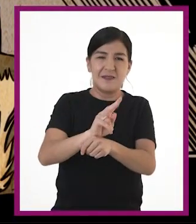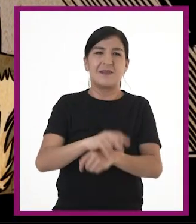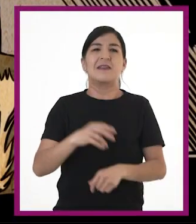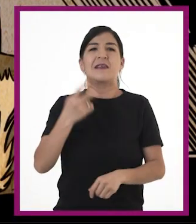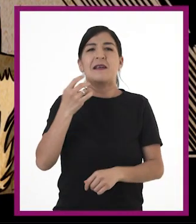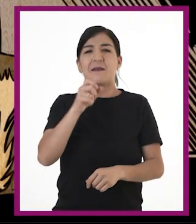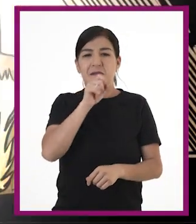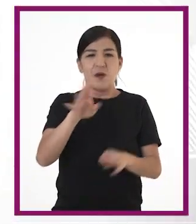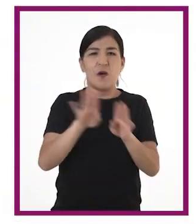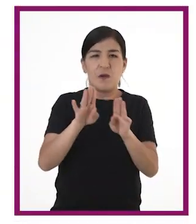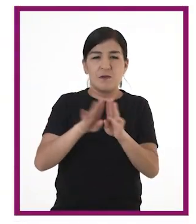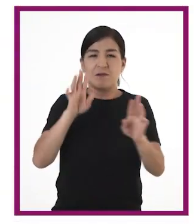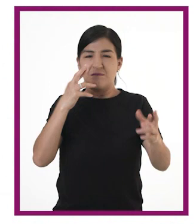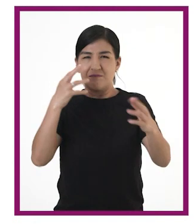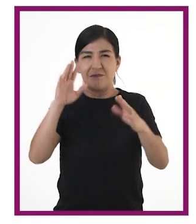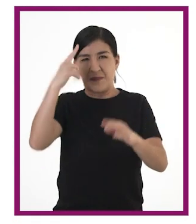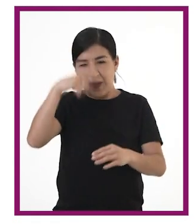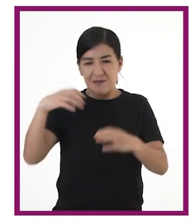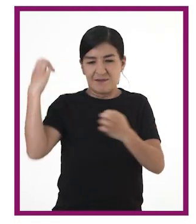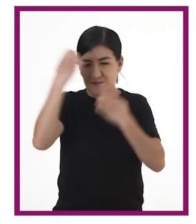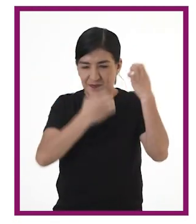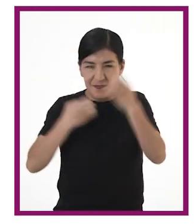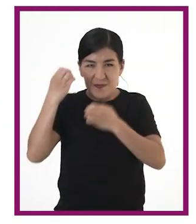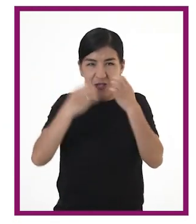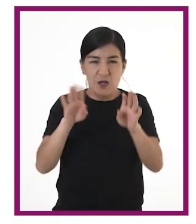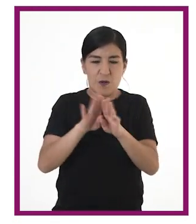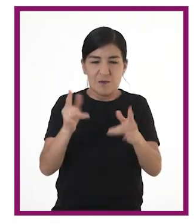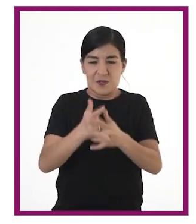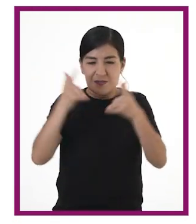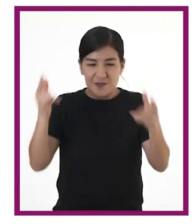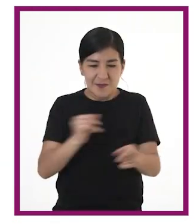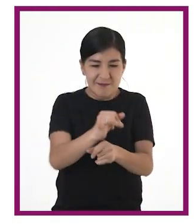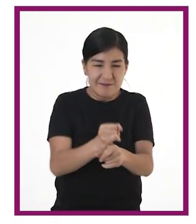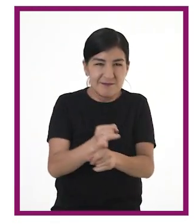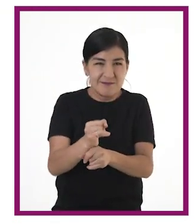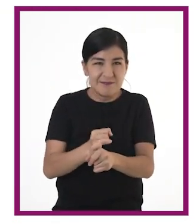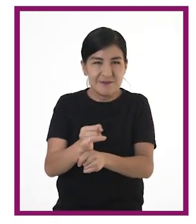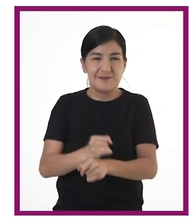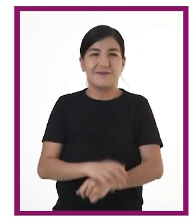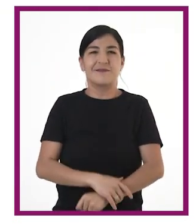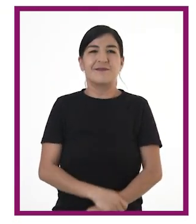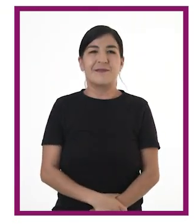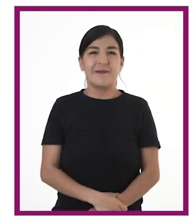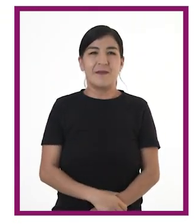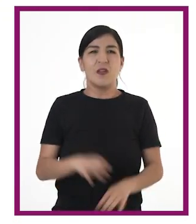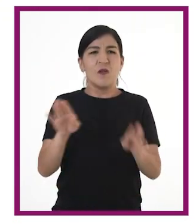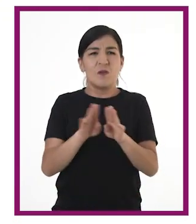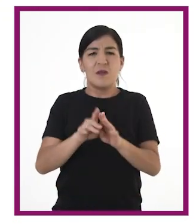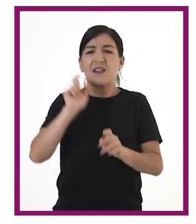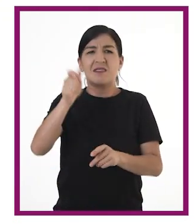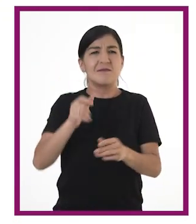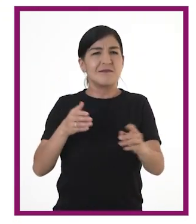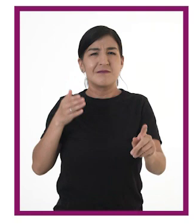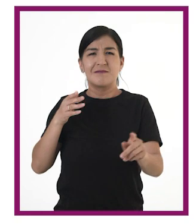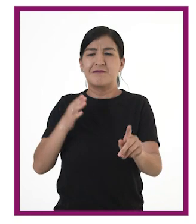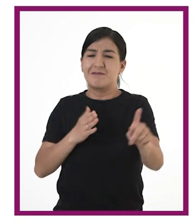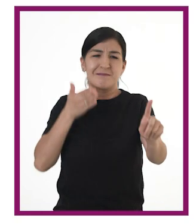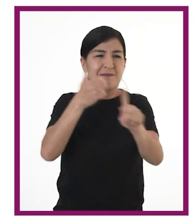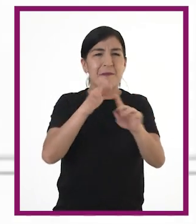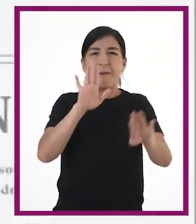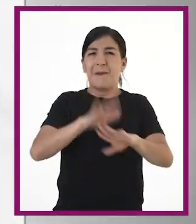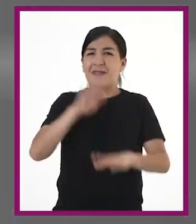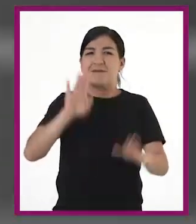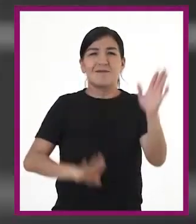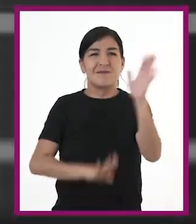articulista, crítico y especialista en la recreación de situaciones históricas. La incursión exitosa en